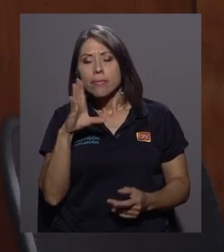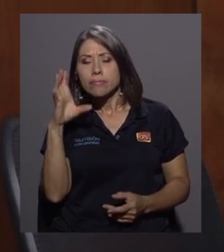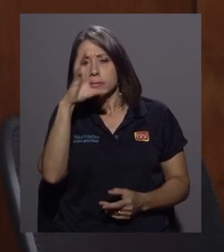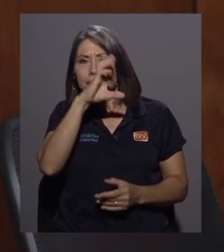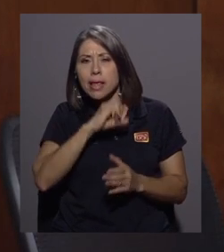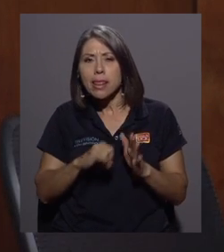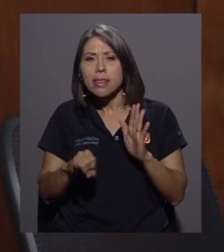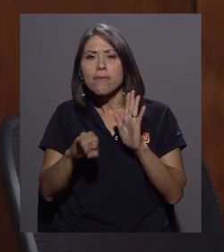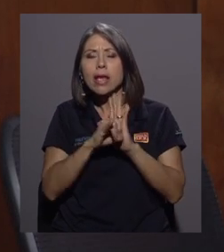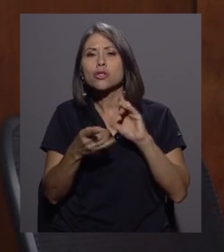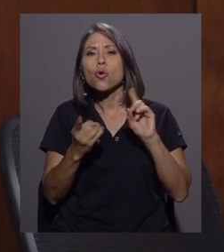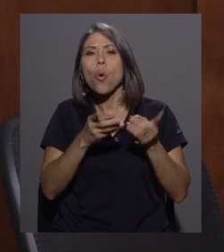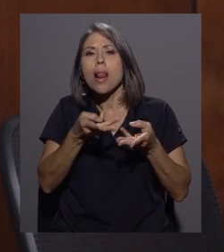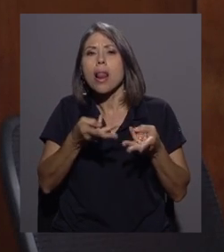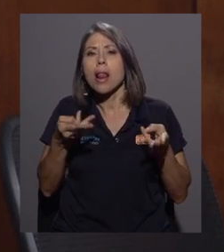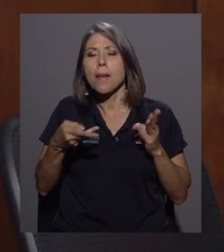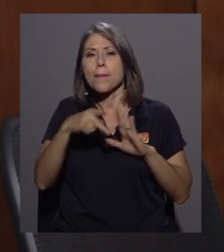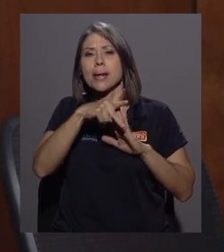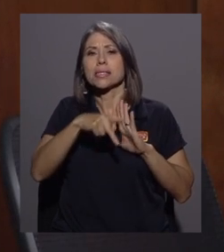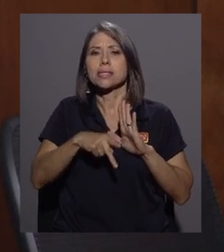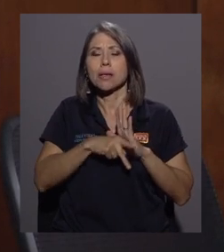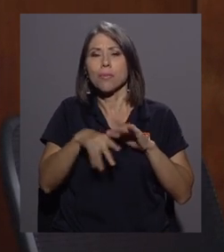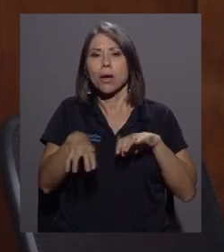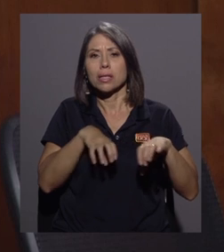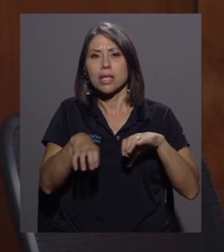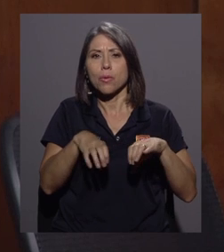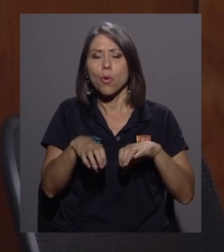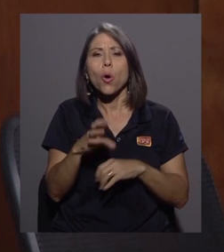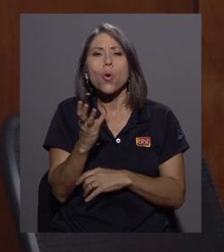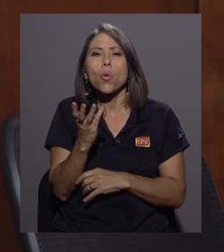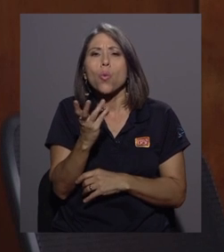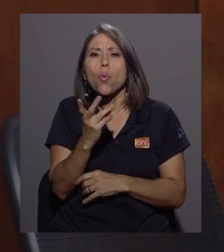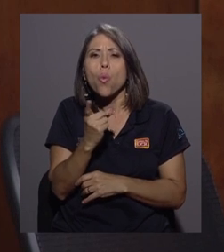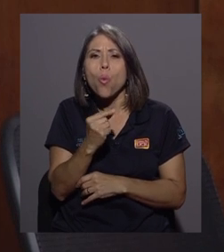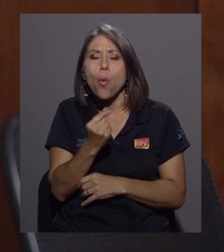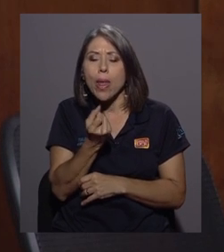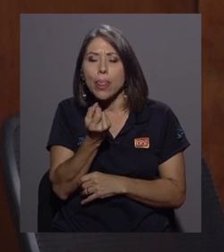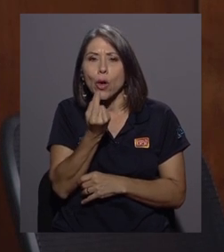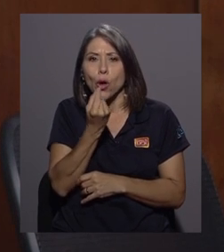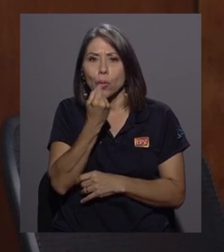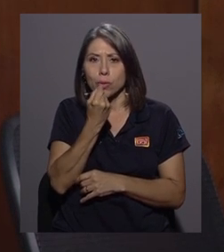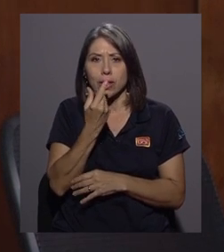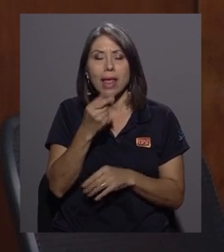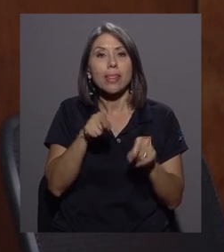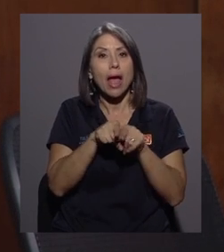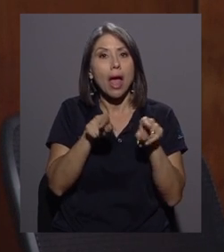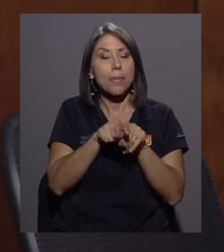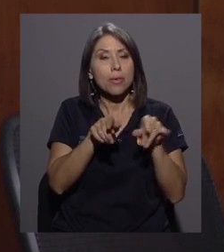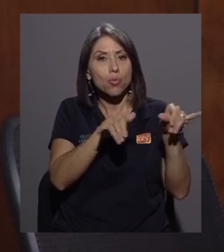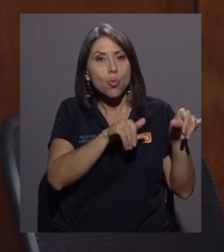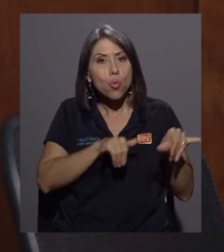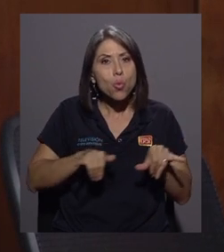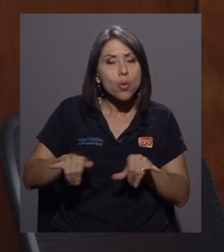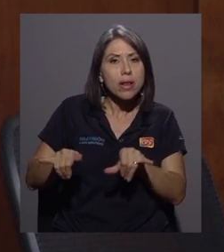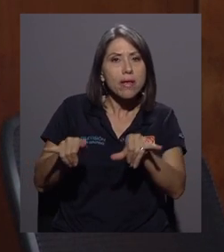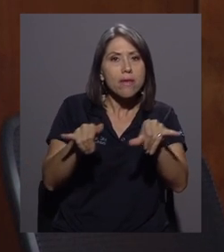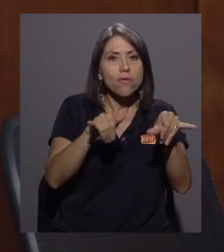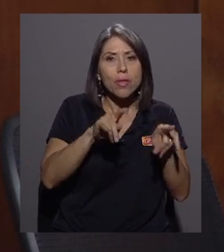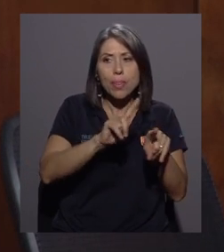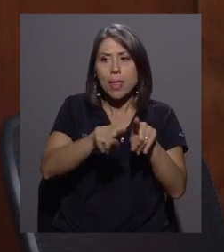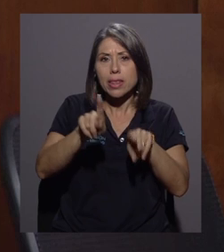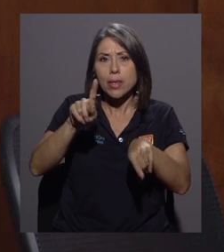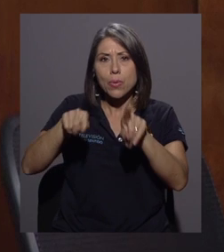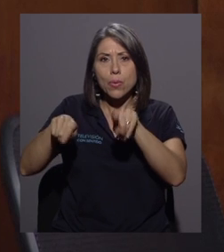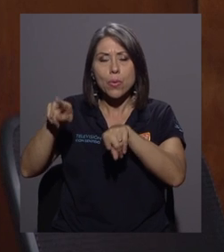identificación del principio activo, su cuantificación en la tableta, su uniformidad en las diferentes unidades